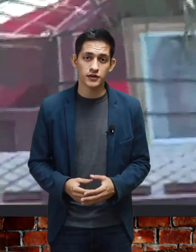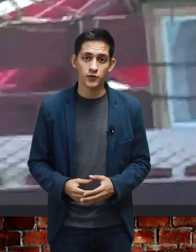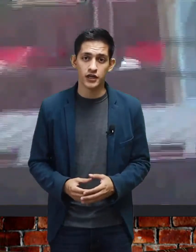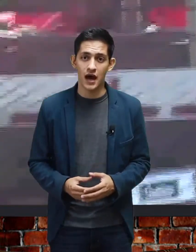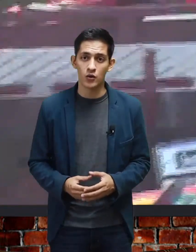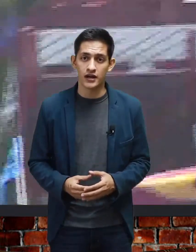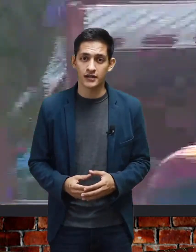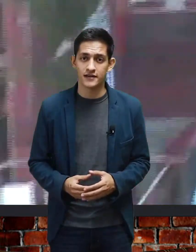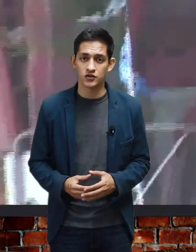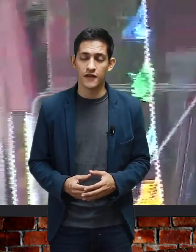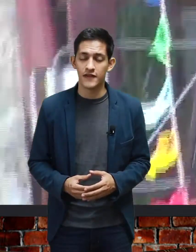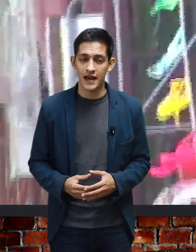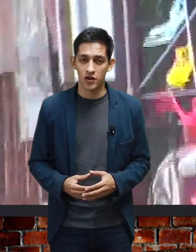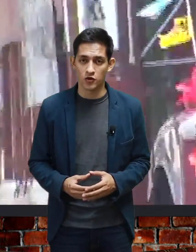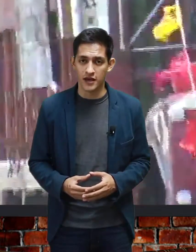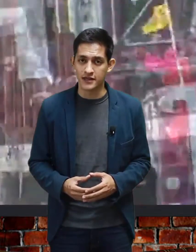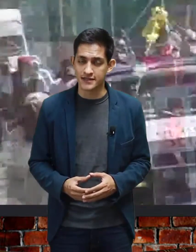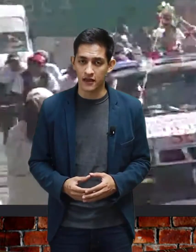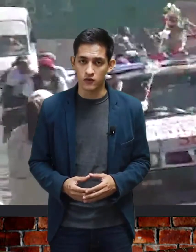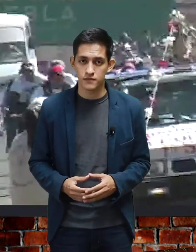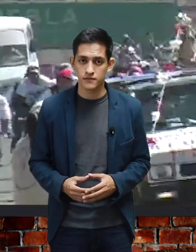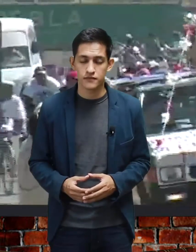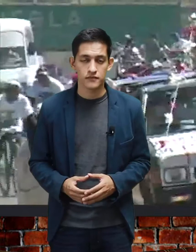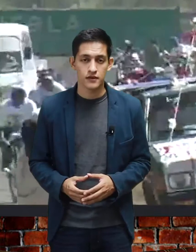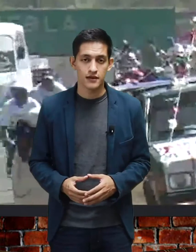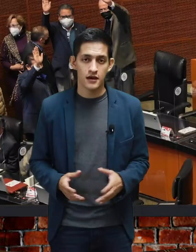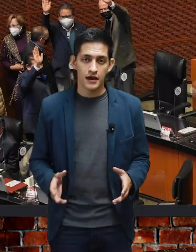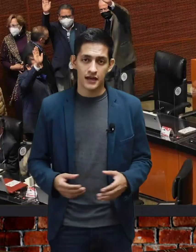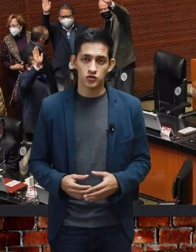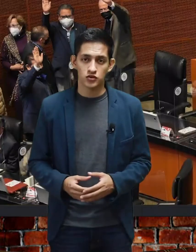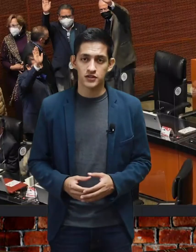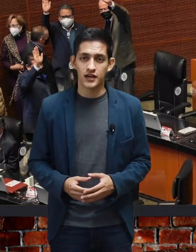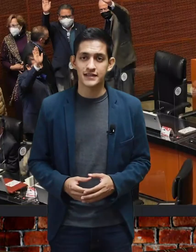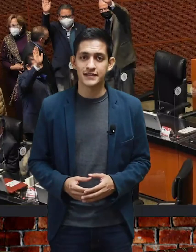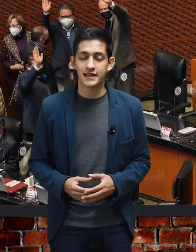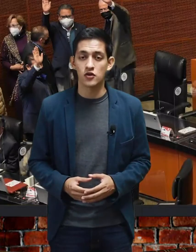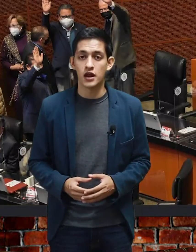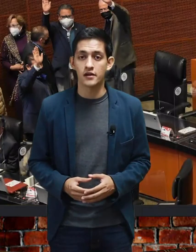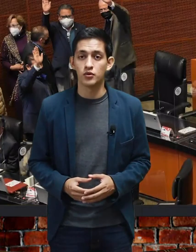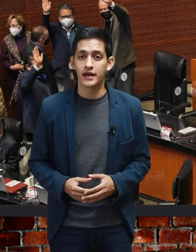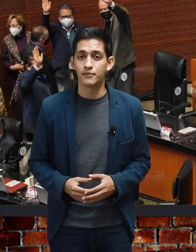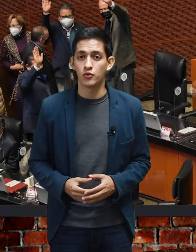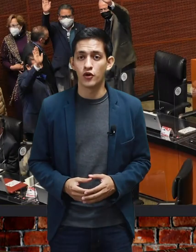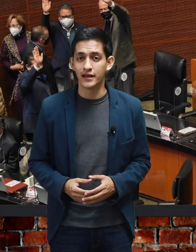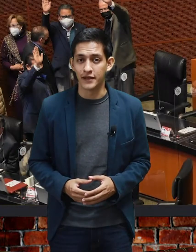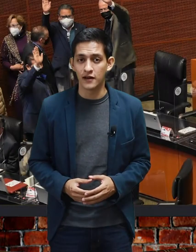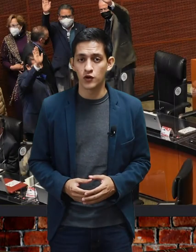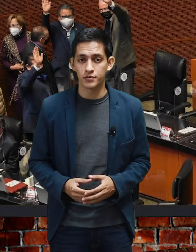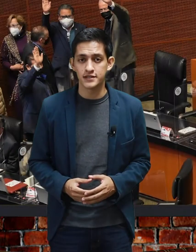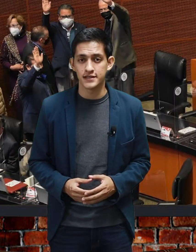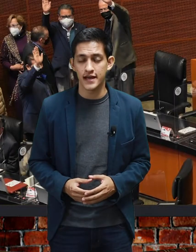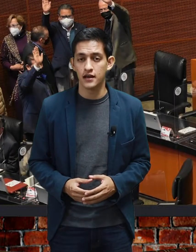pueda contribuir a una reactivación de la economía del Estado. En asuntos nacionales, el Senado de la República aprobó